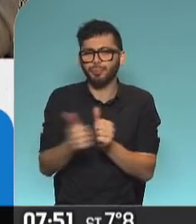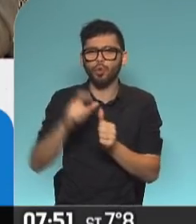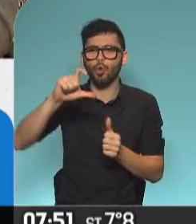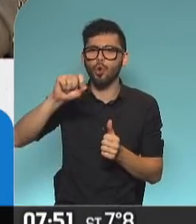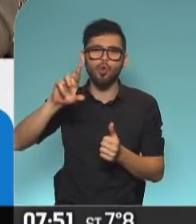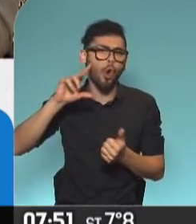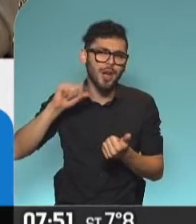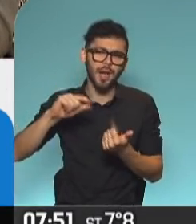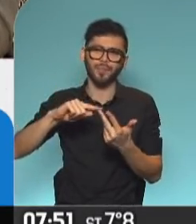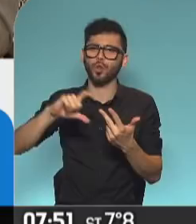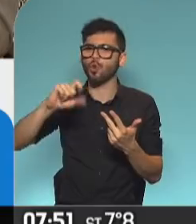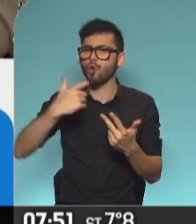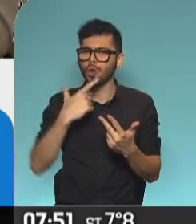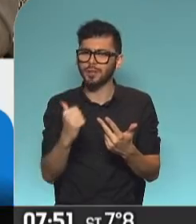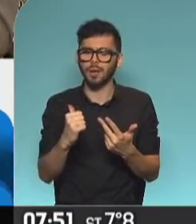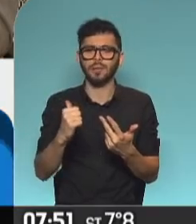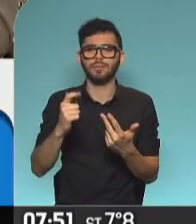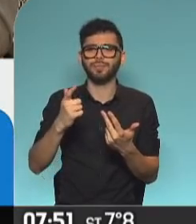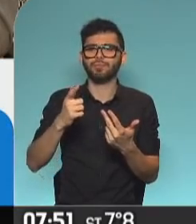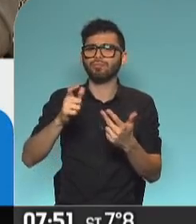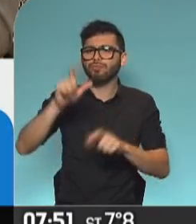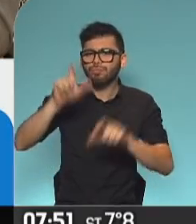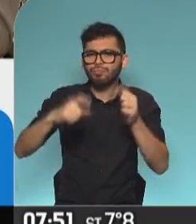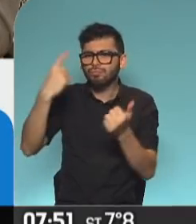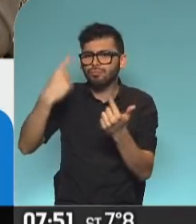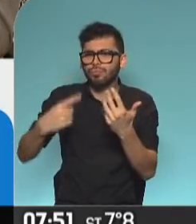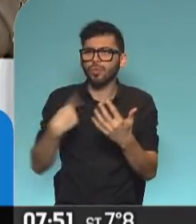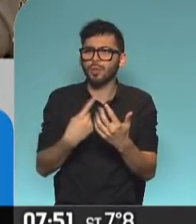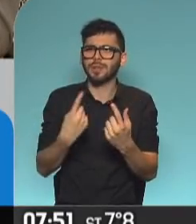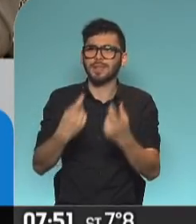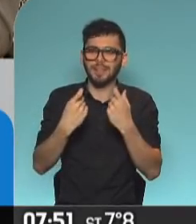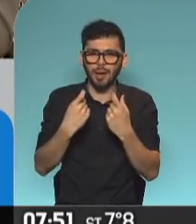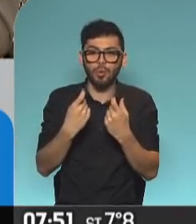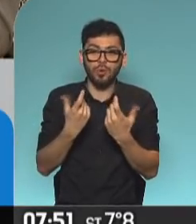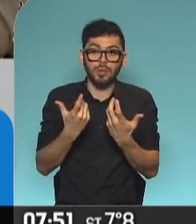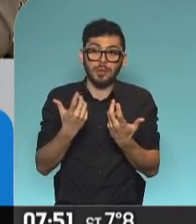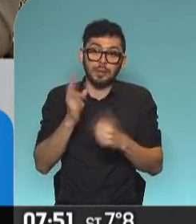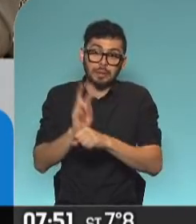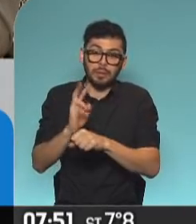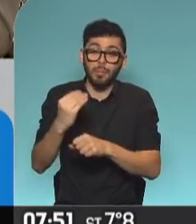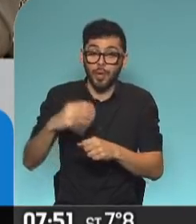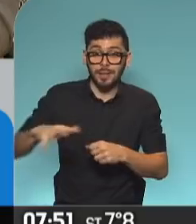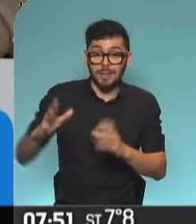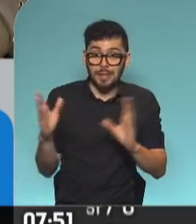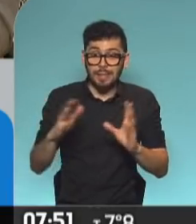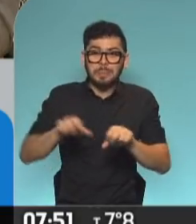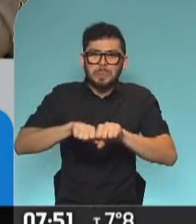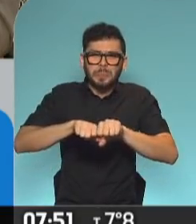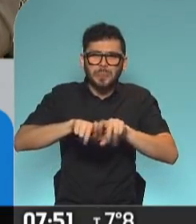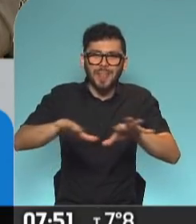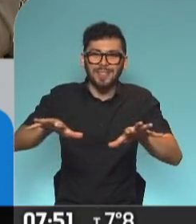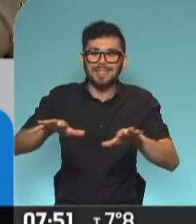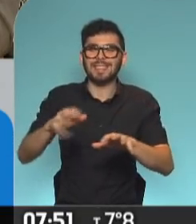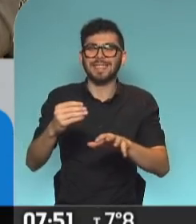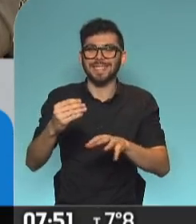Alejandro Costa y todas las personas que tenemos que rescatar, porque para nosotros es un gran valor que en el medio de una pandemia y teniendo